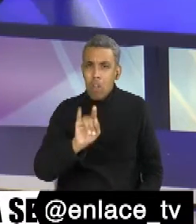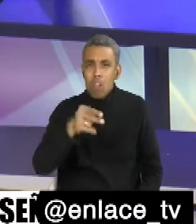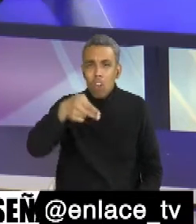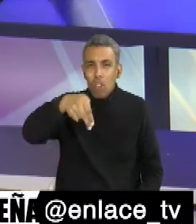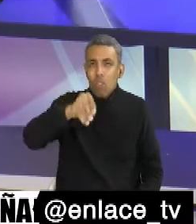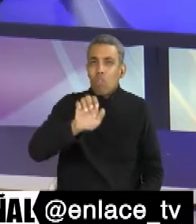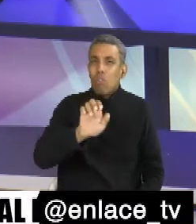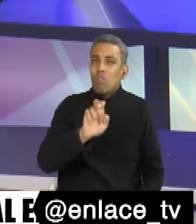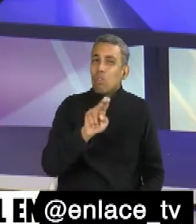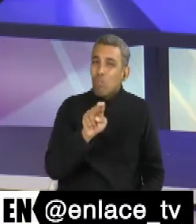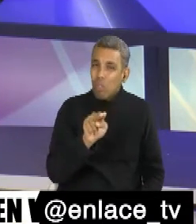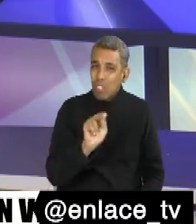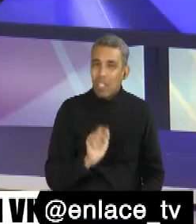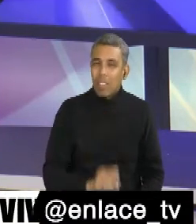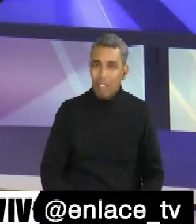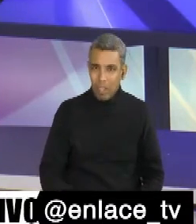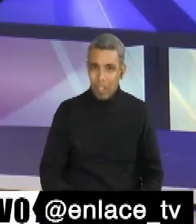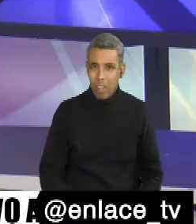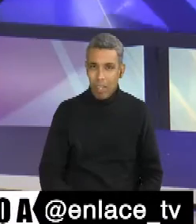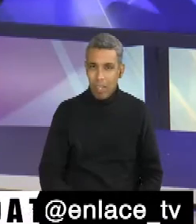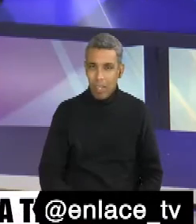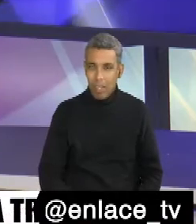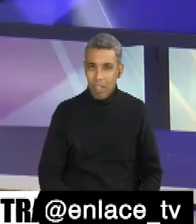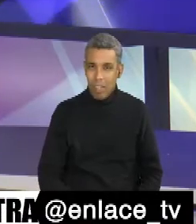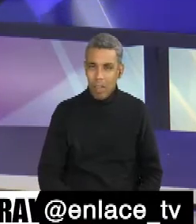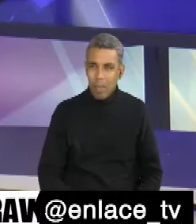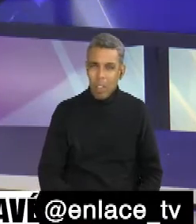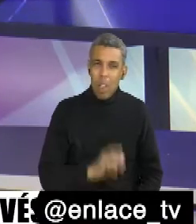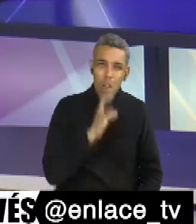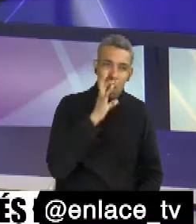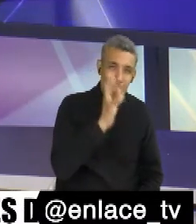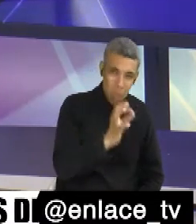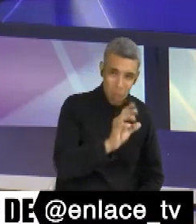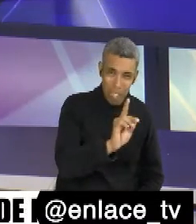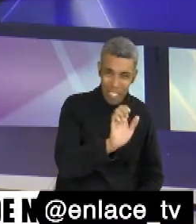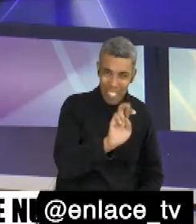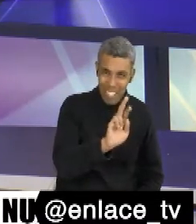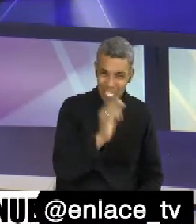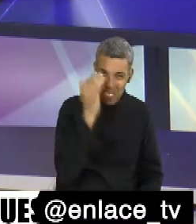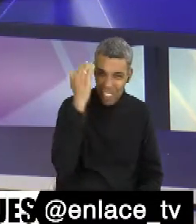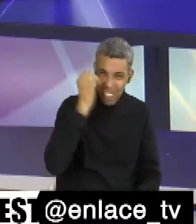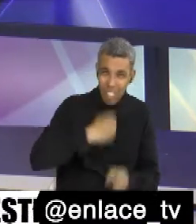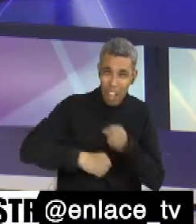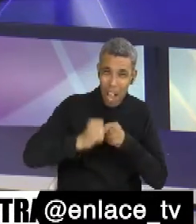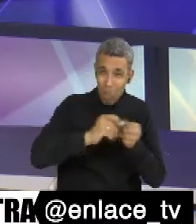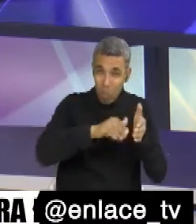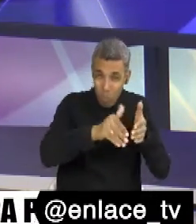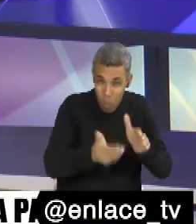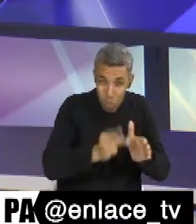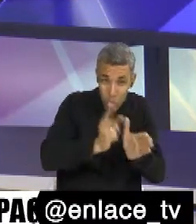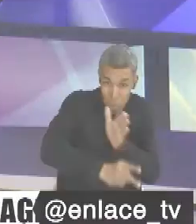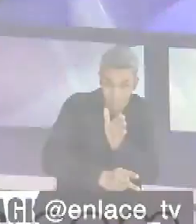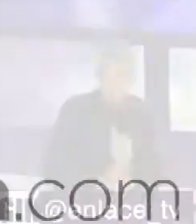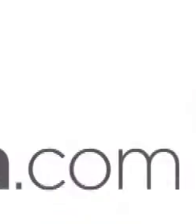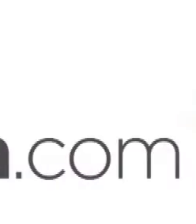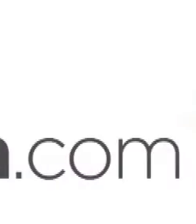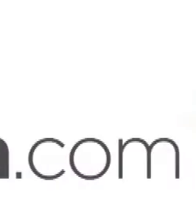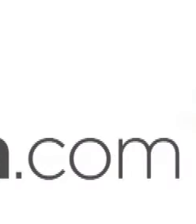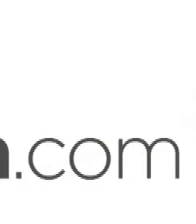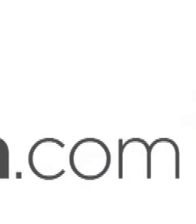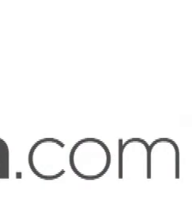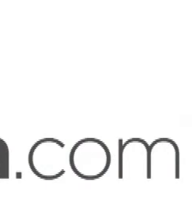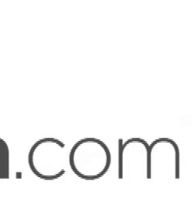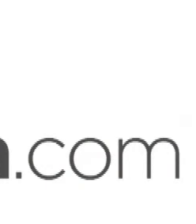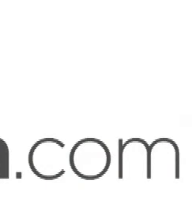de David Ravelo Crespo. Hasta el momento no hemos podido obtener su reporte al respecto. Y la oferta más completa de inmuebles de la